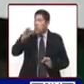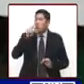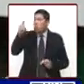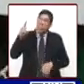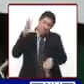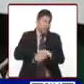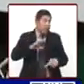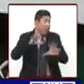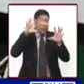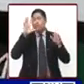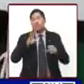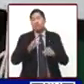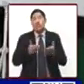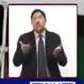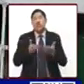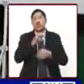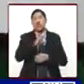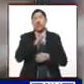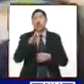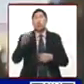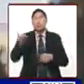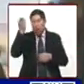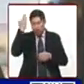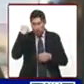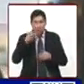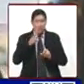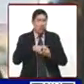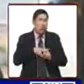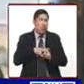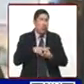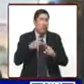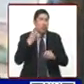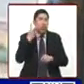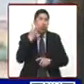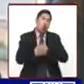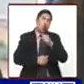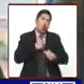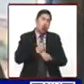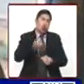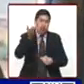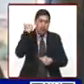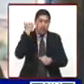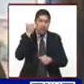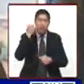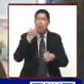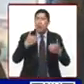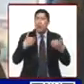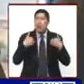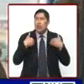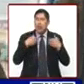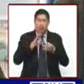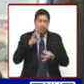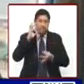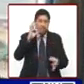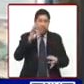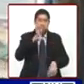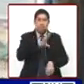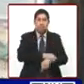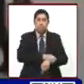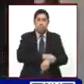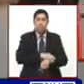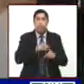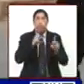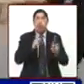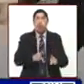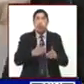de agresión sexual en el departamento de Cochabamba. Pues un caso de hace 2 años atrás, donde tenía un mandamiento de aprehensión, la persona